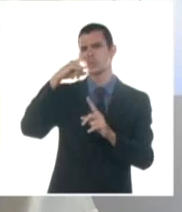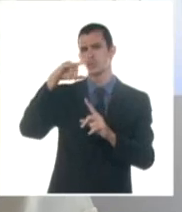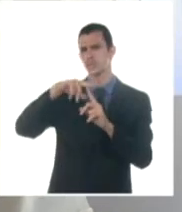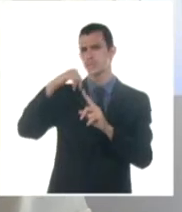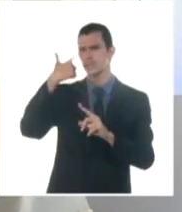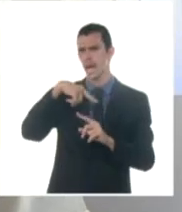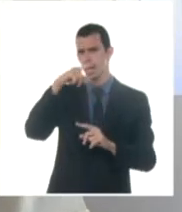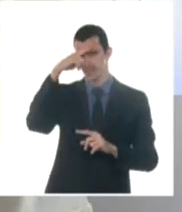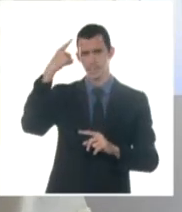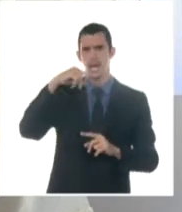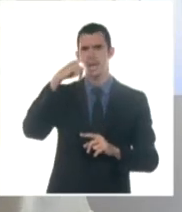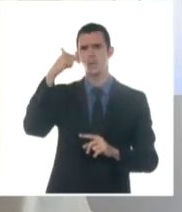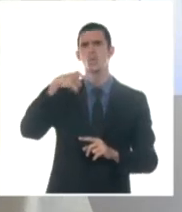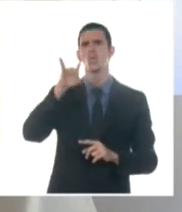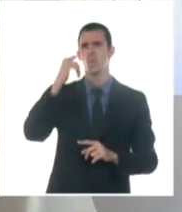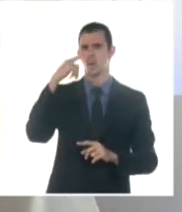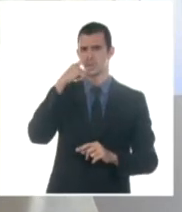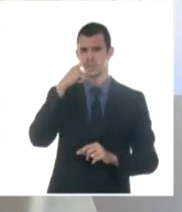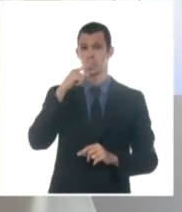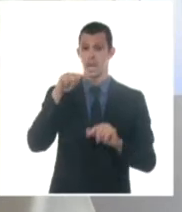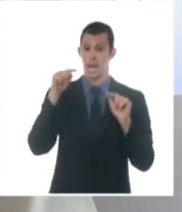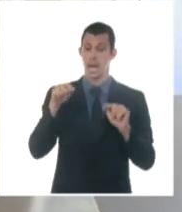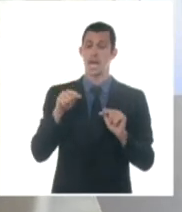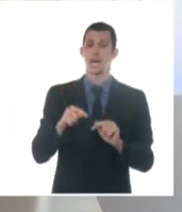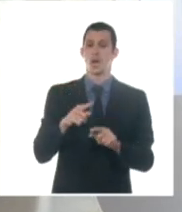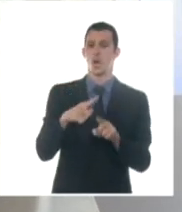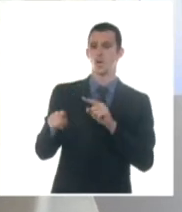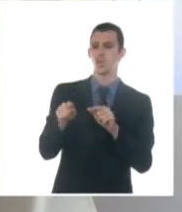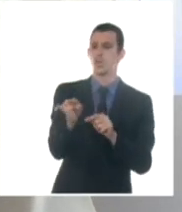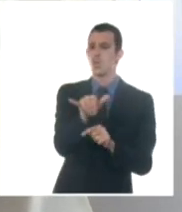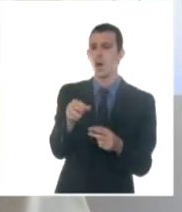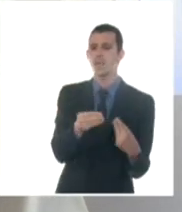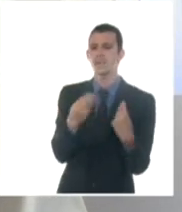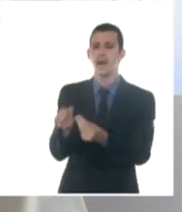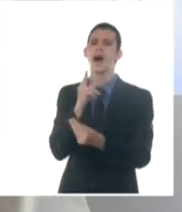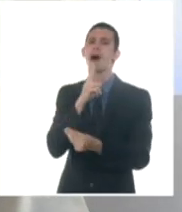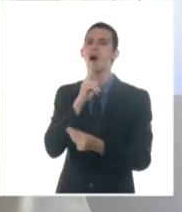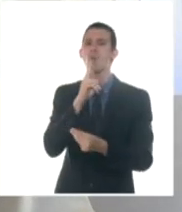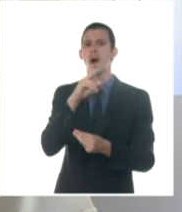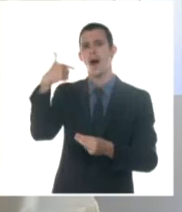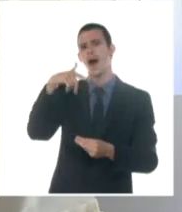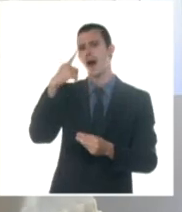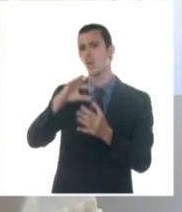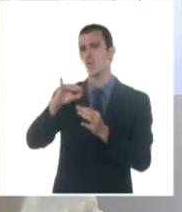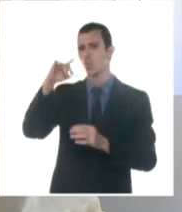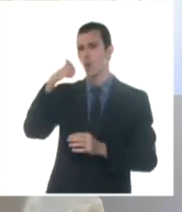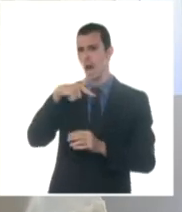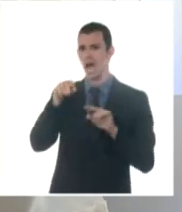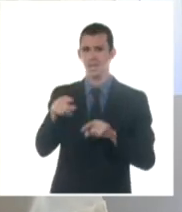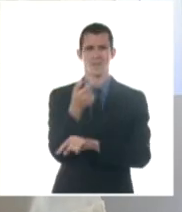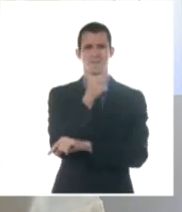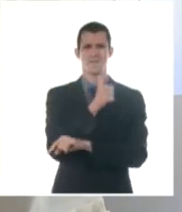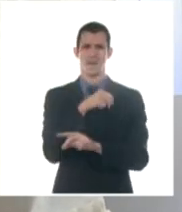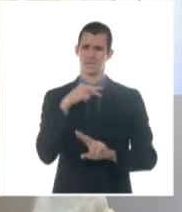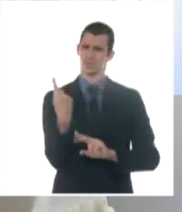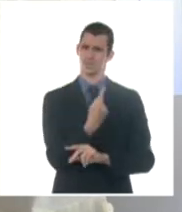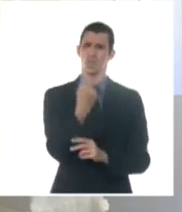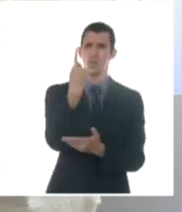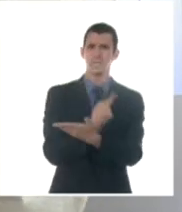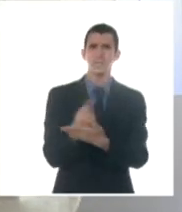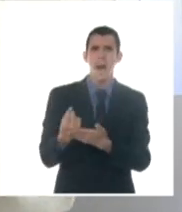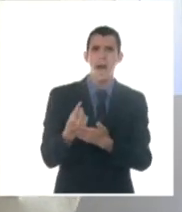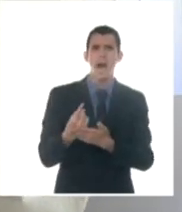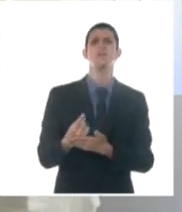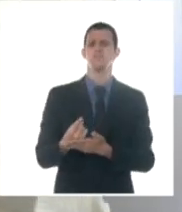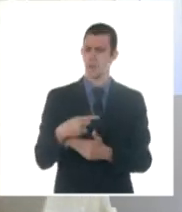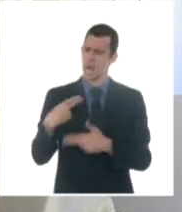hicimos una conductora en prácticamente una semana, se montó el equipo de bombeo, y hoy se